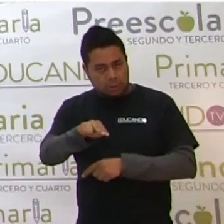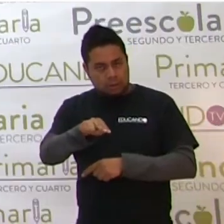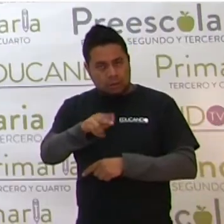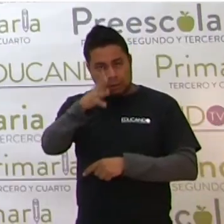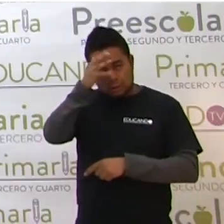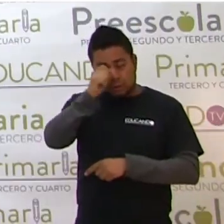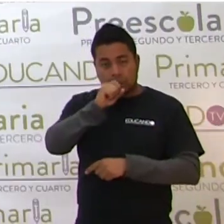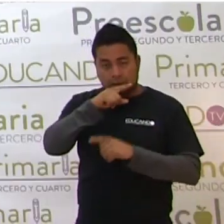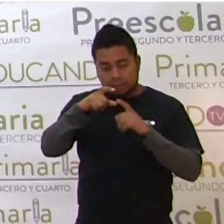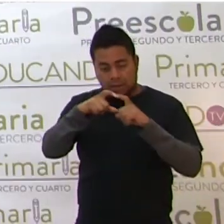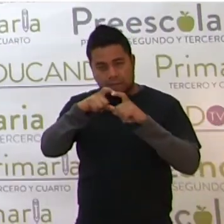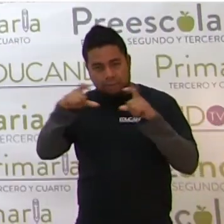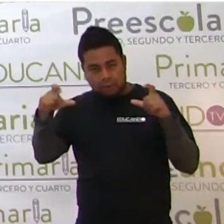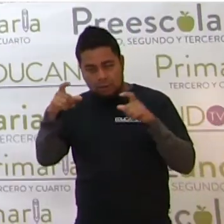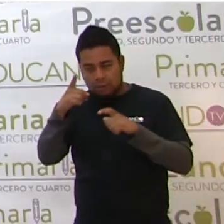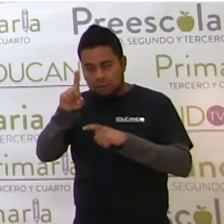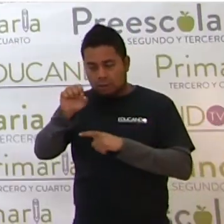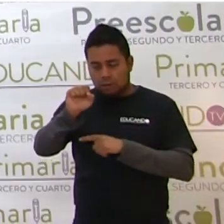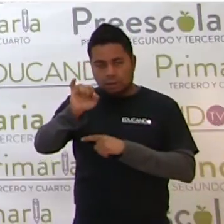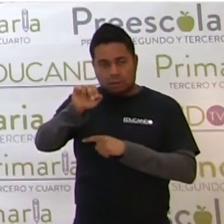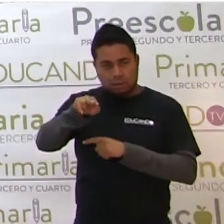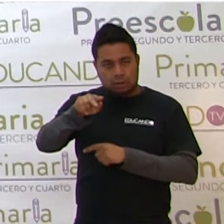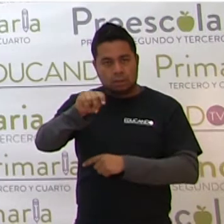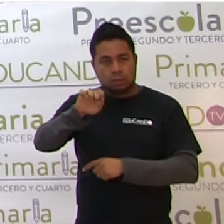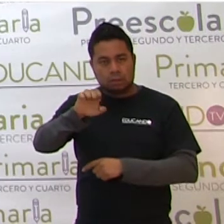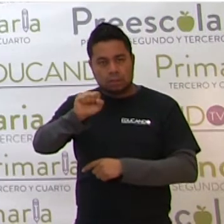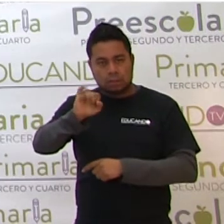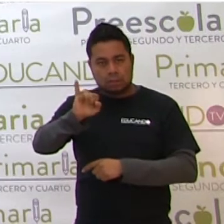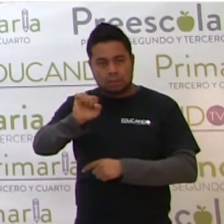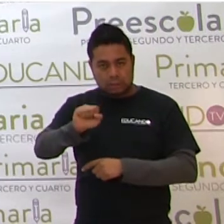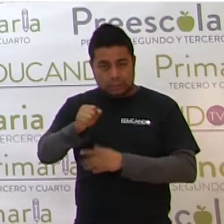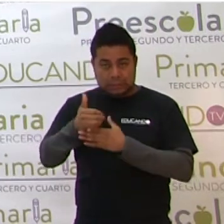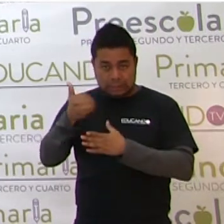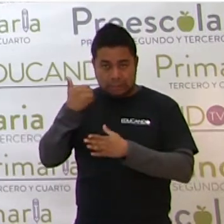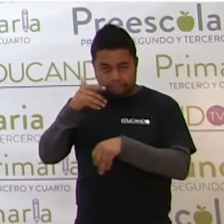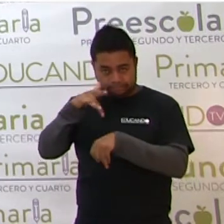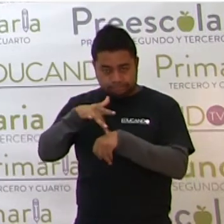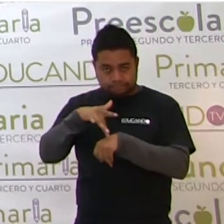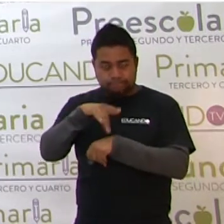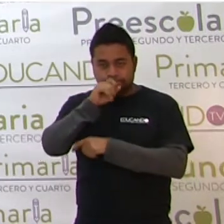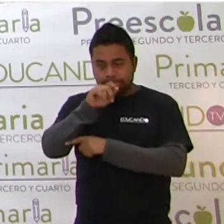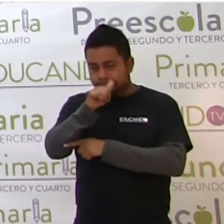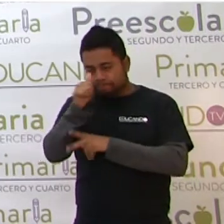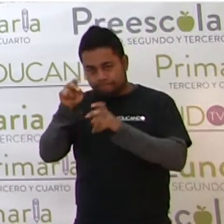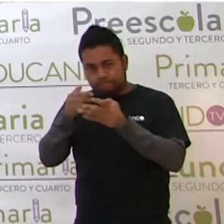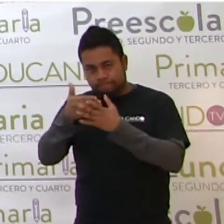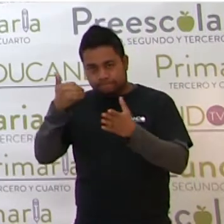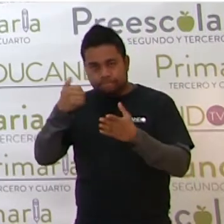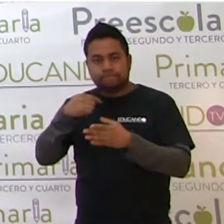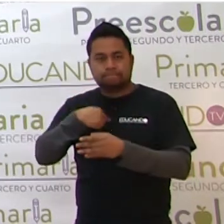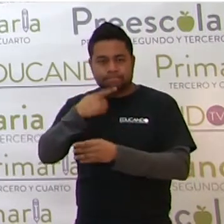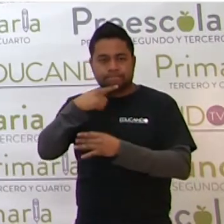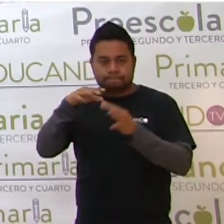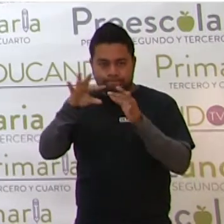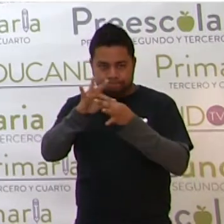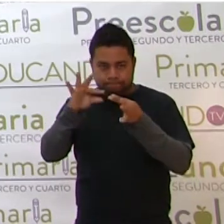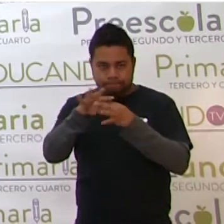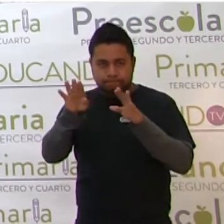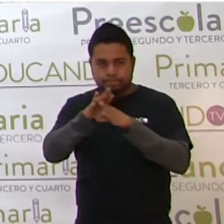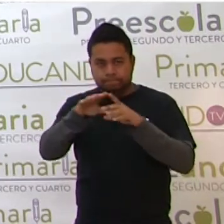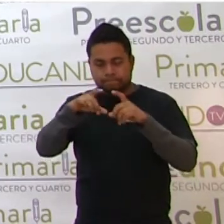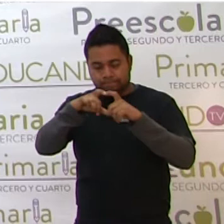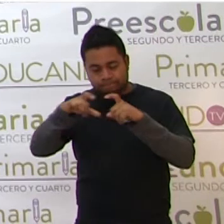de síntesis? En otros temas hemos visto también el manejo de esta herramienta. Es